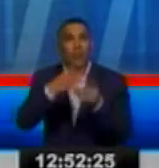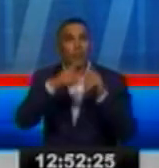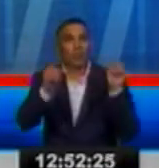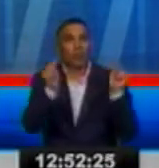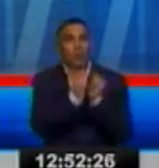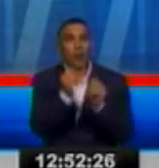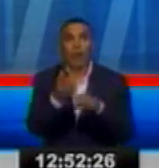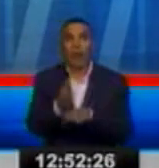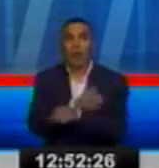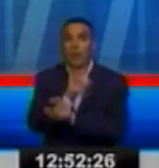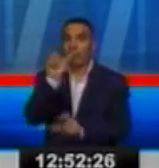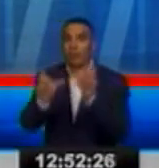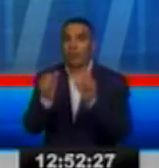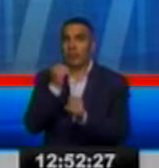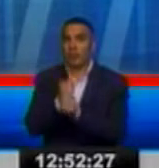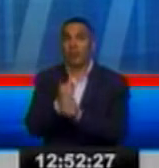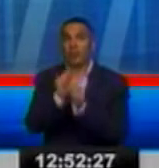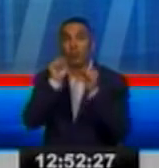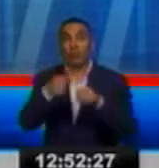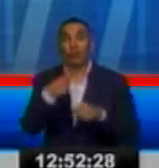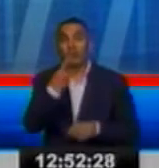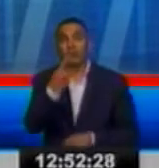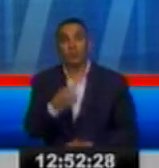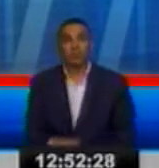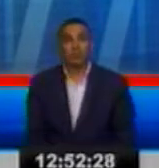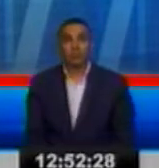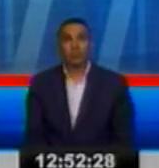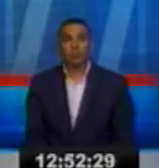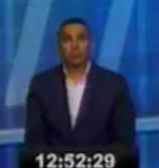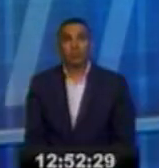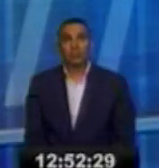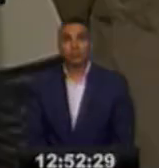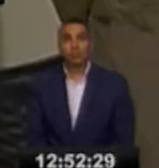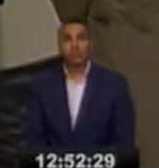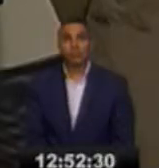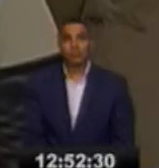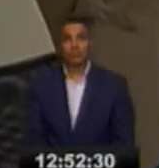sus antecesores, según pudieron indicar.